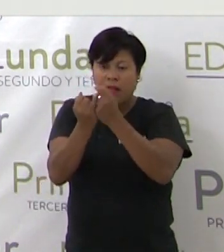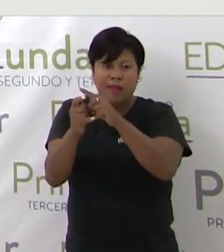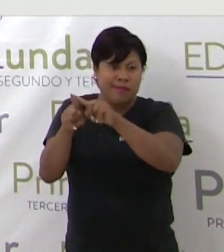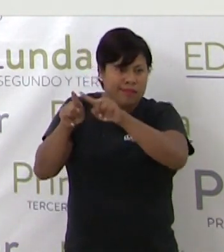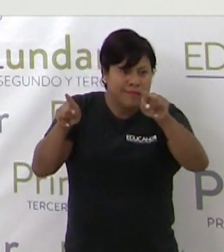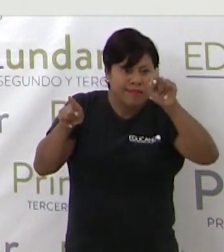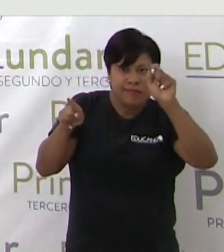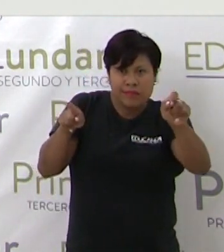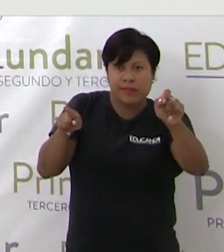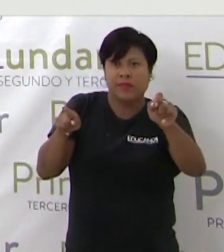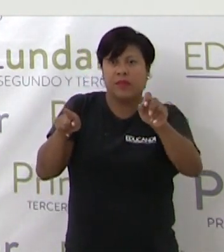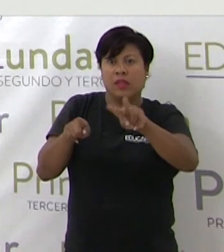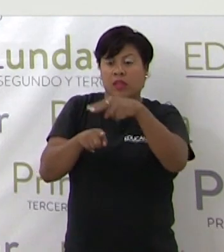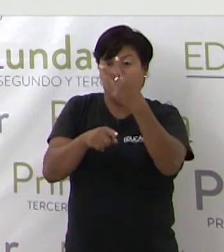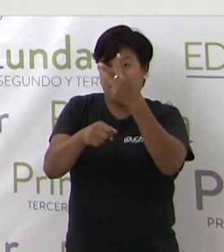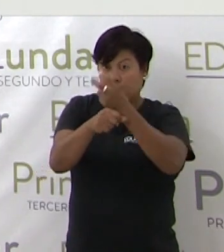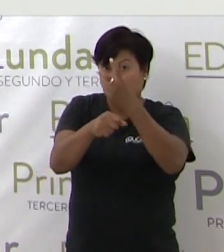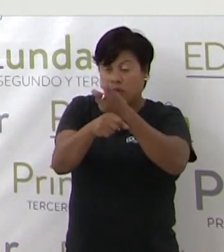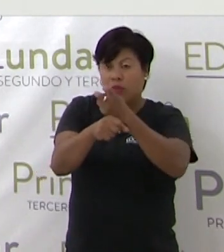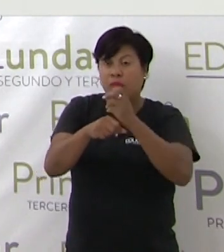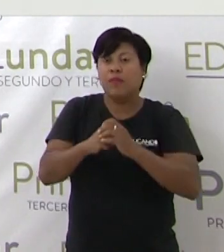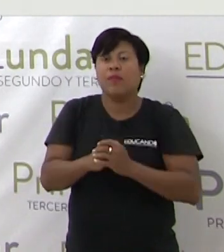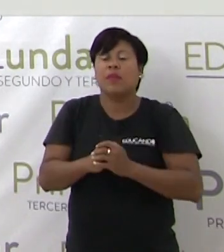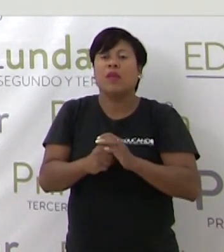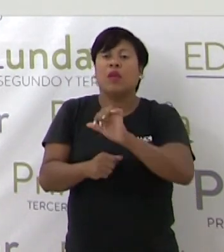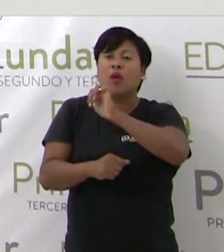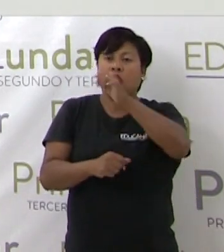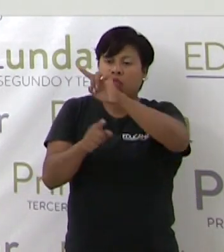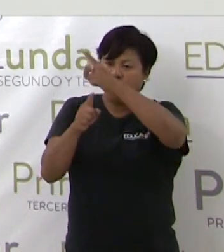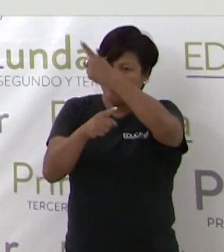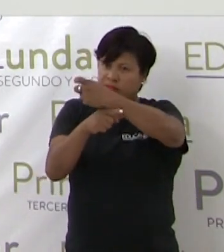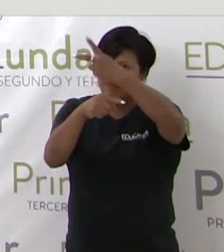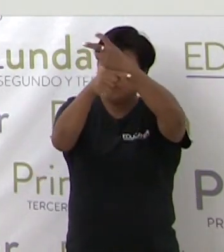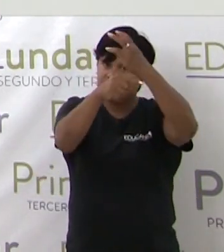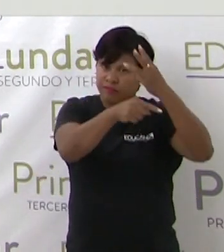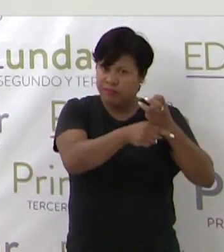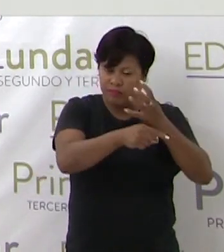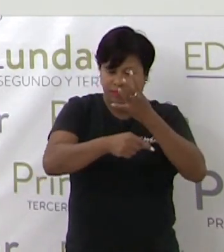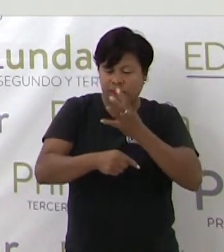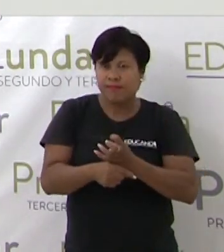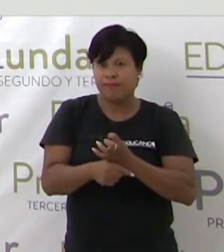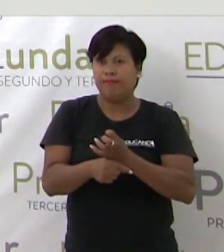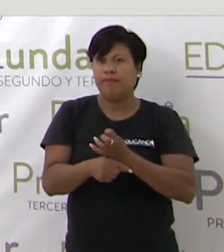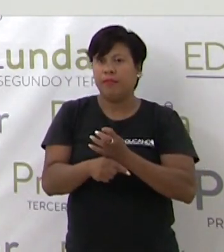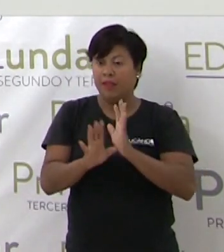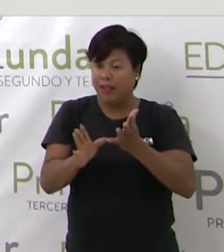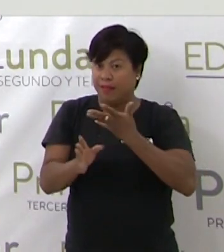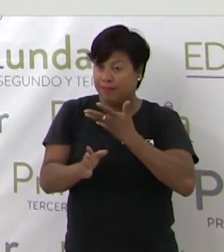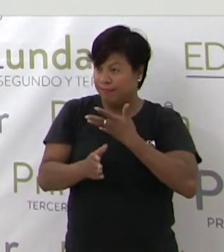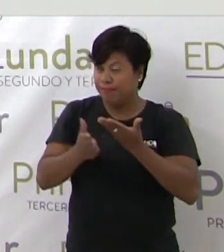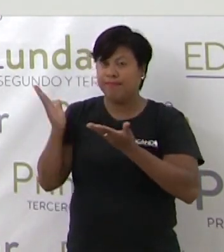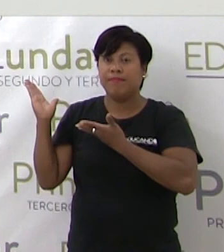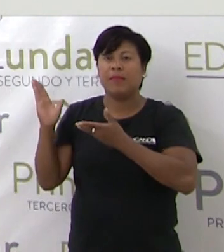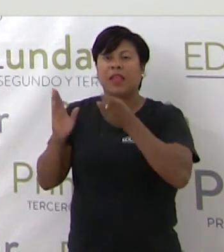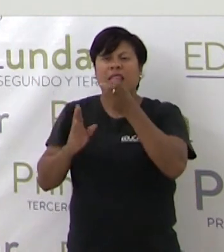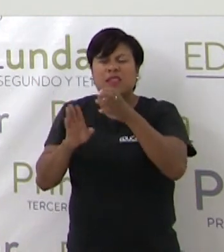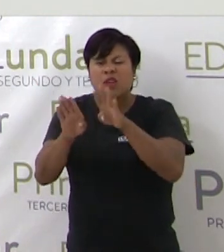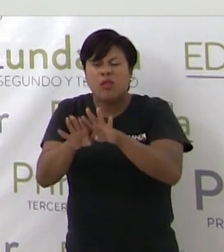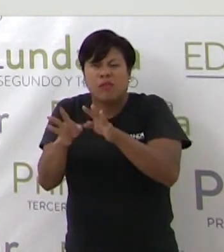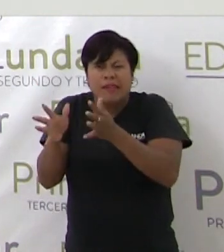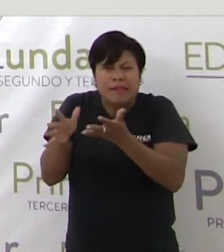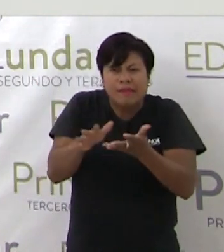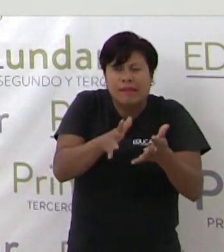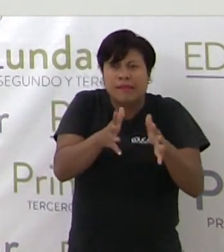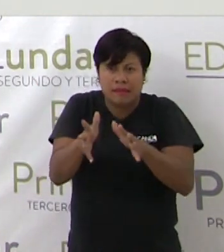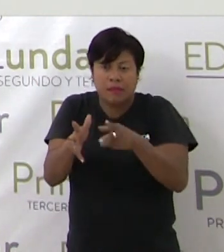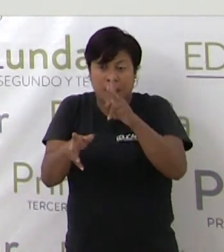sería el siguiente vértice, y otro aproximadamente por aquí. Y ahí lo tenemos. Es una estimación, pero